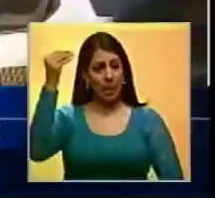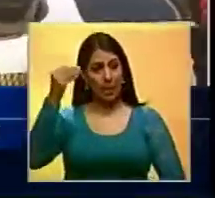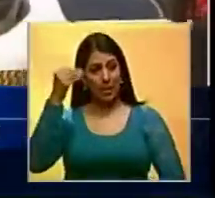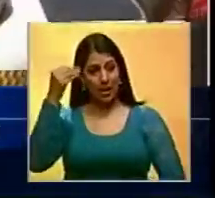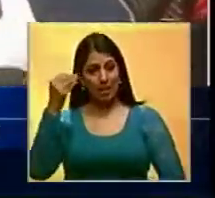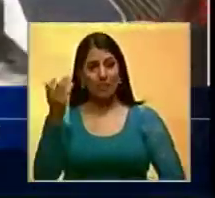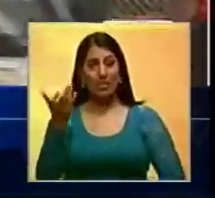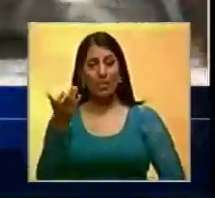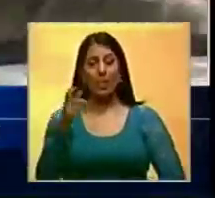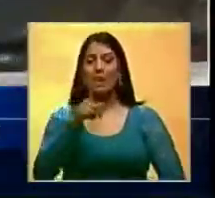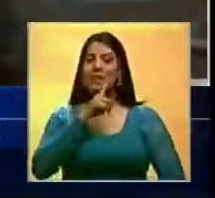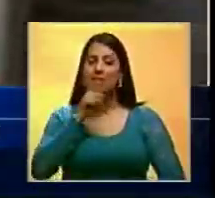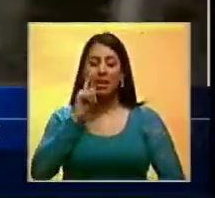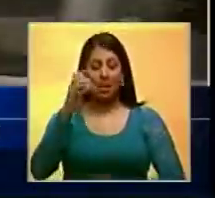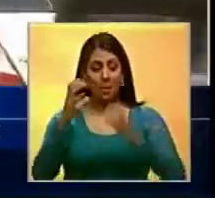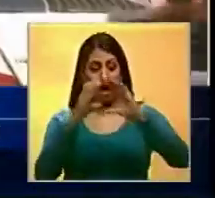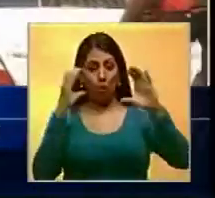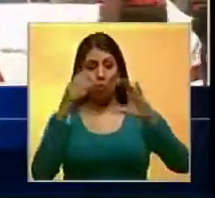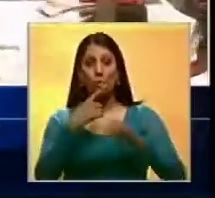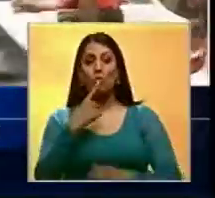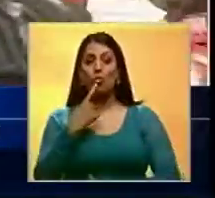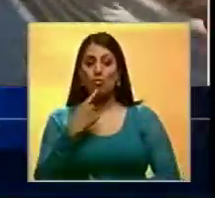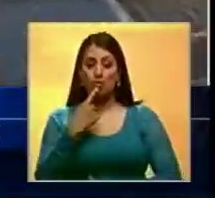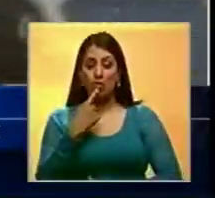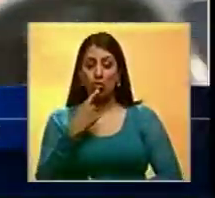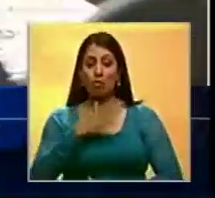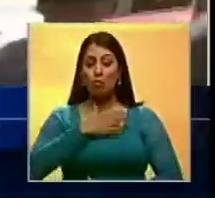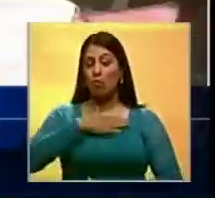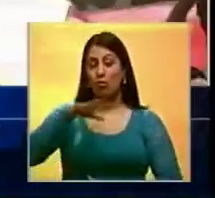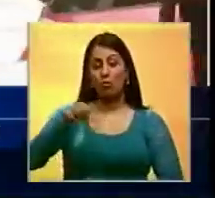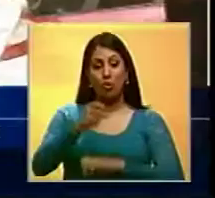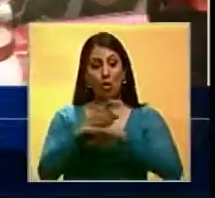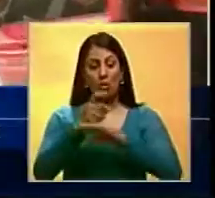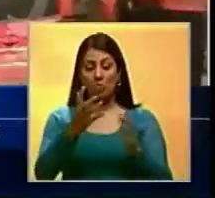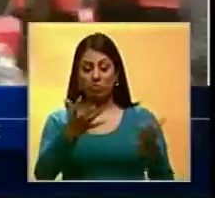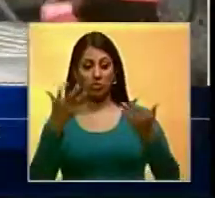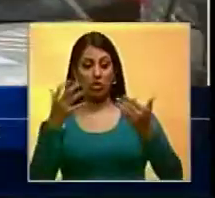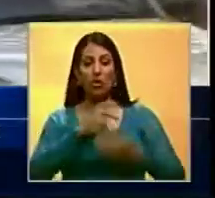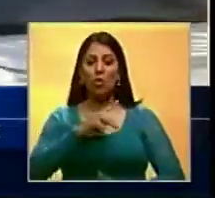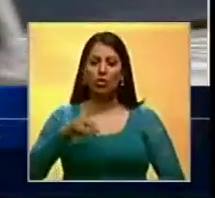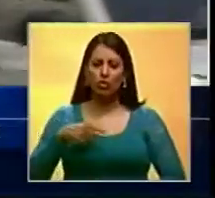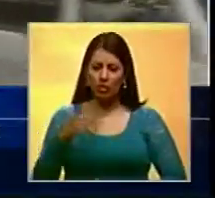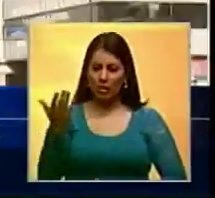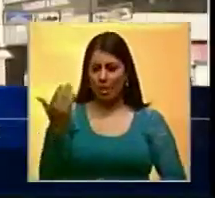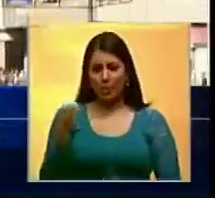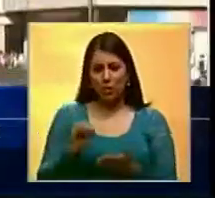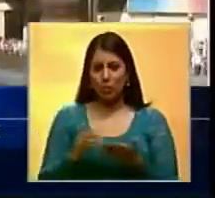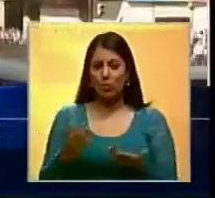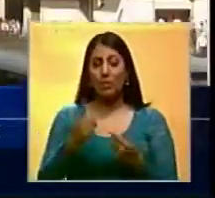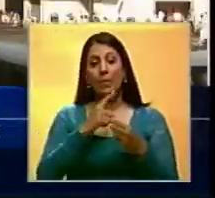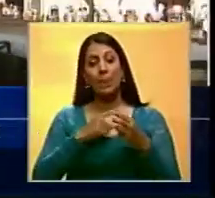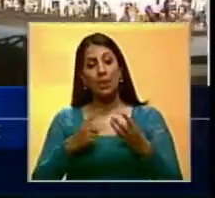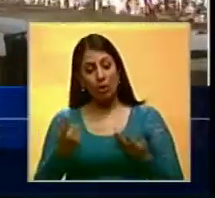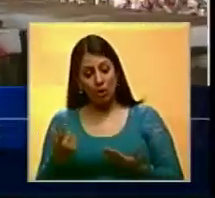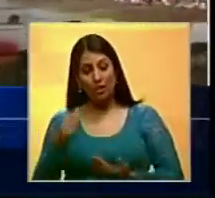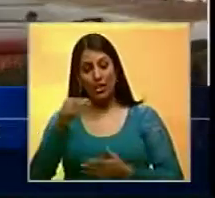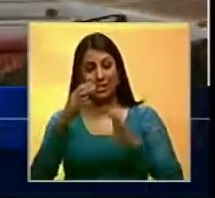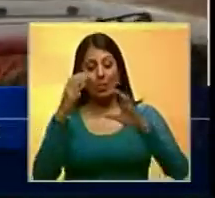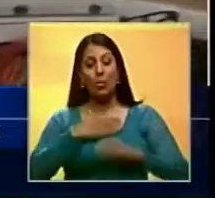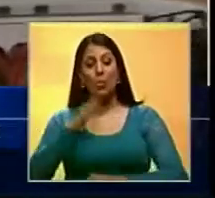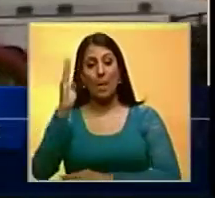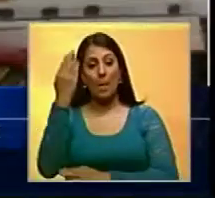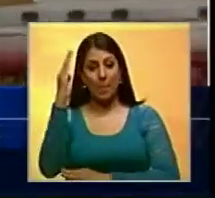que esa unidad son de ellos, por eso nos la quitaron y nosotros queremos que nos la devuelvan. Esa unidad es de